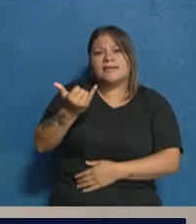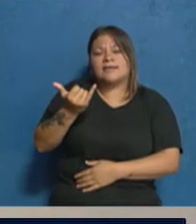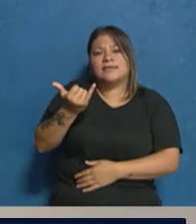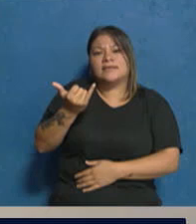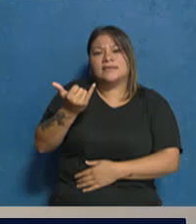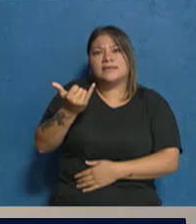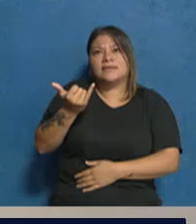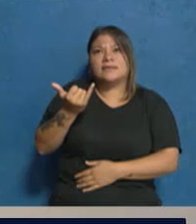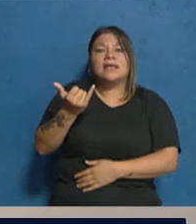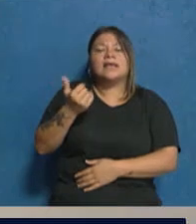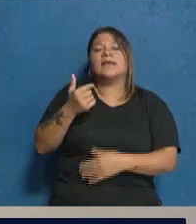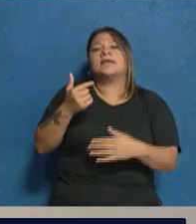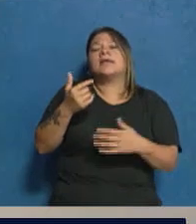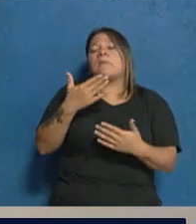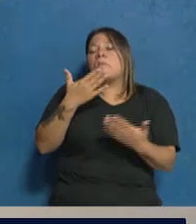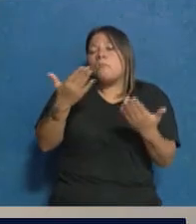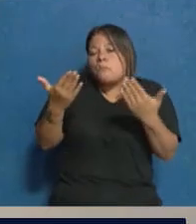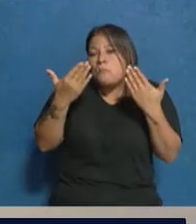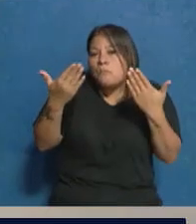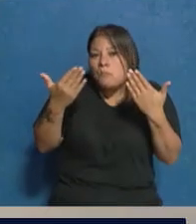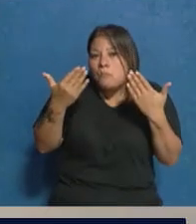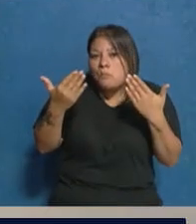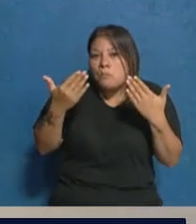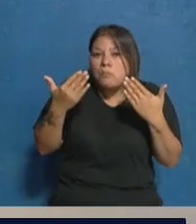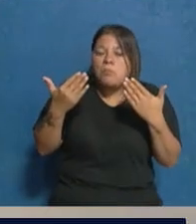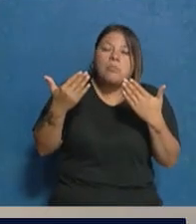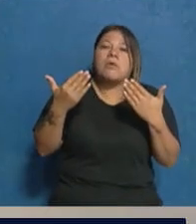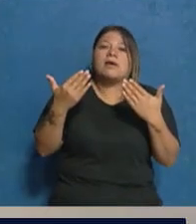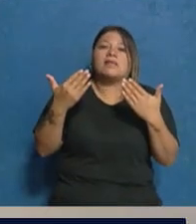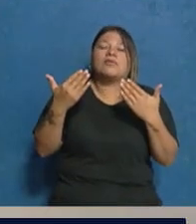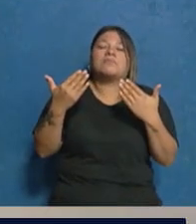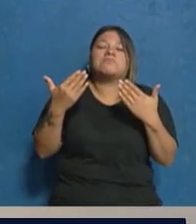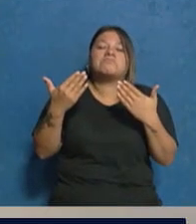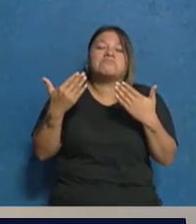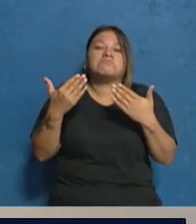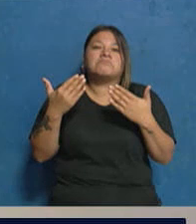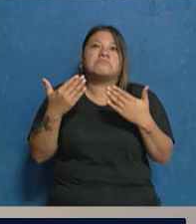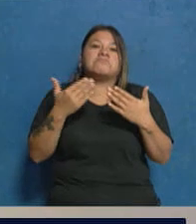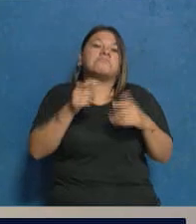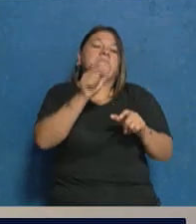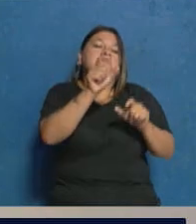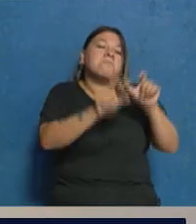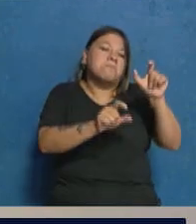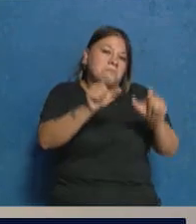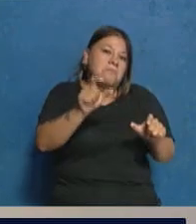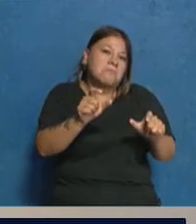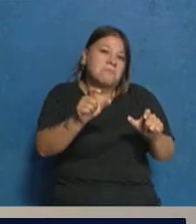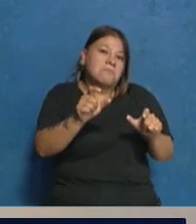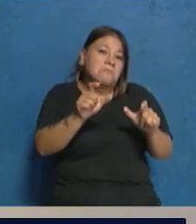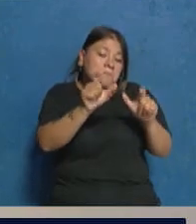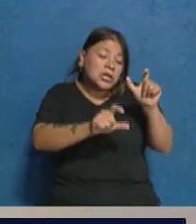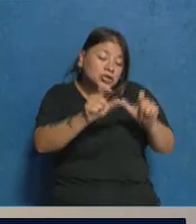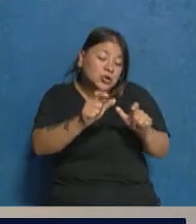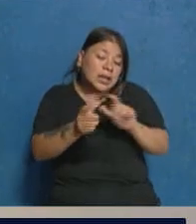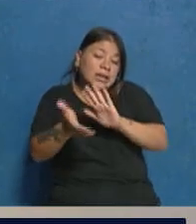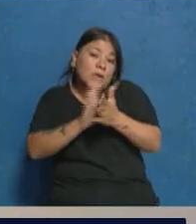un poquito el plazo, es probable que encontremos salida, no digo para todos los casos, pero sin nuevas salidas aplicables a